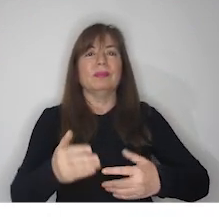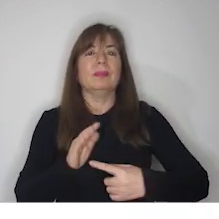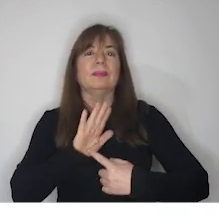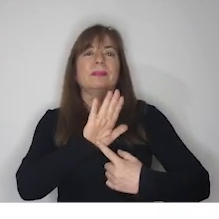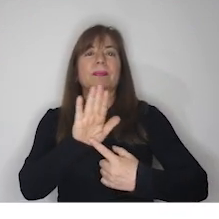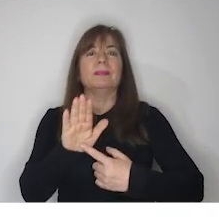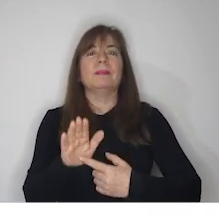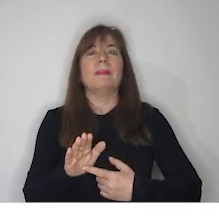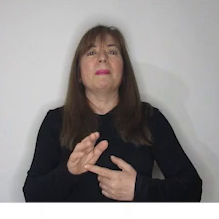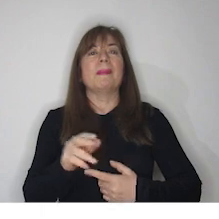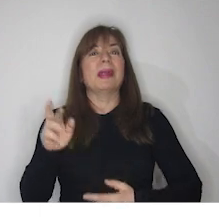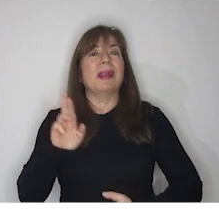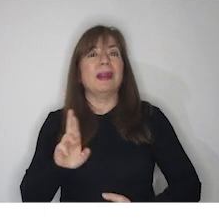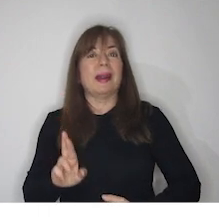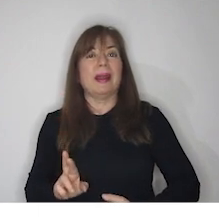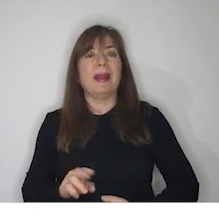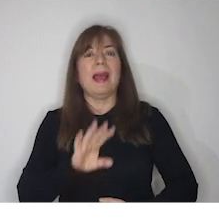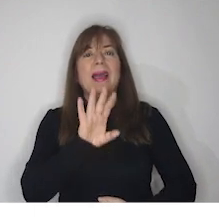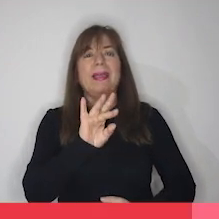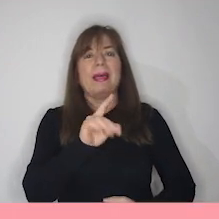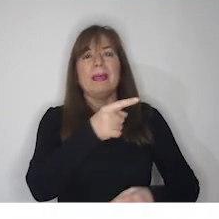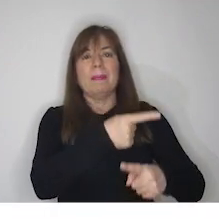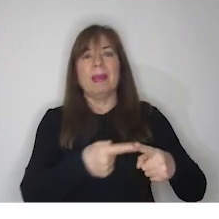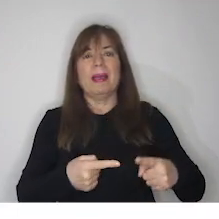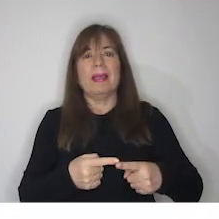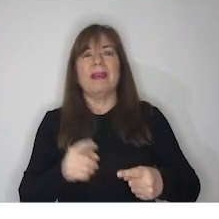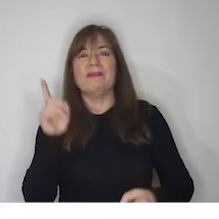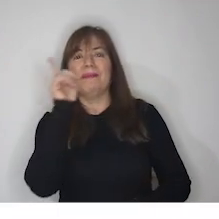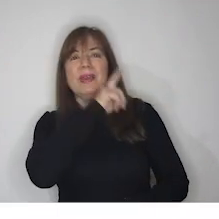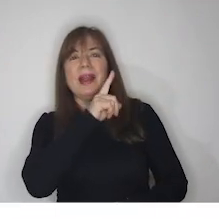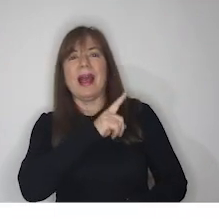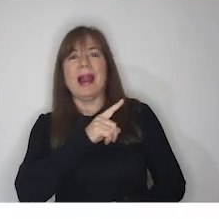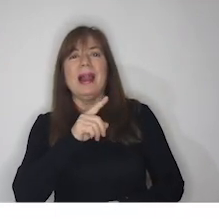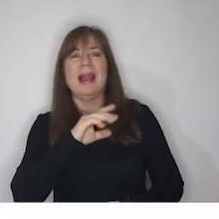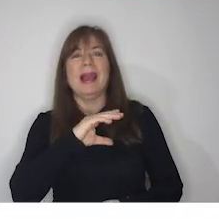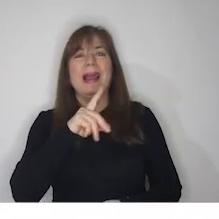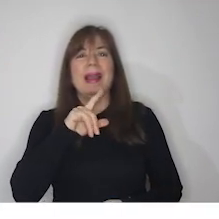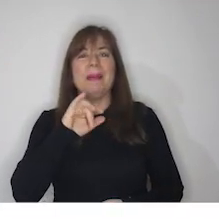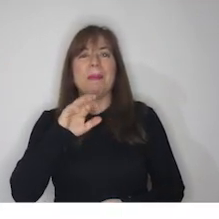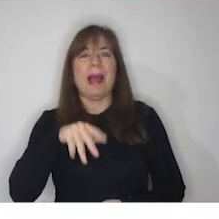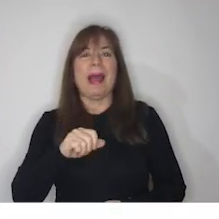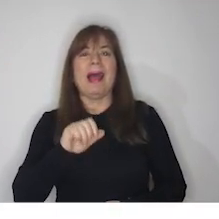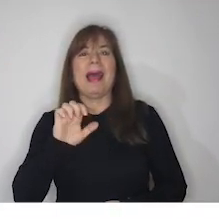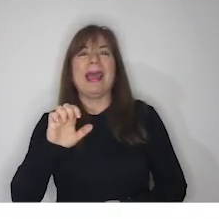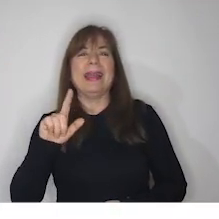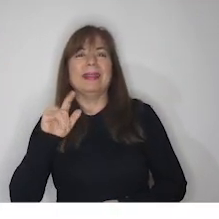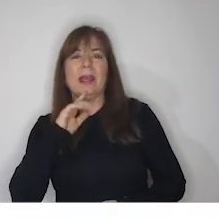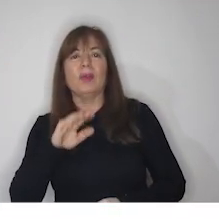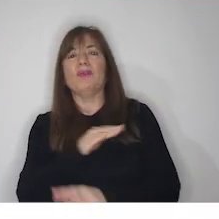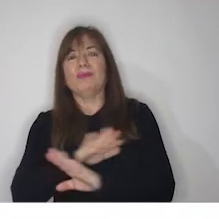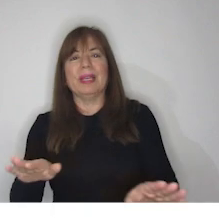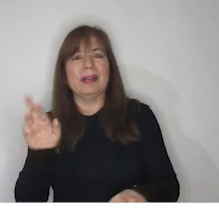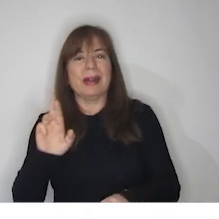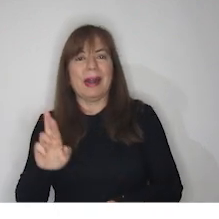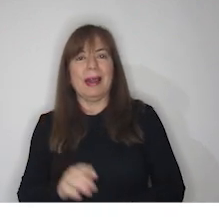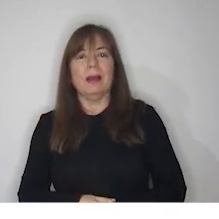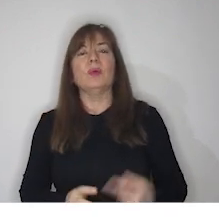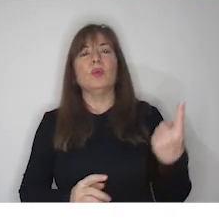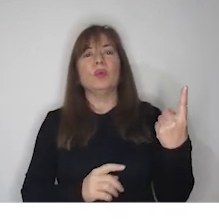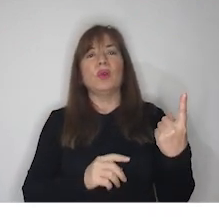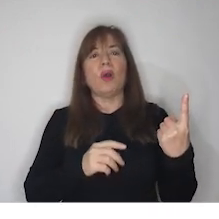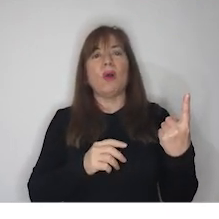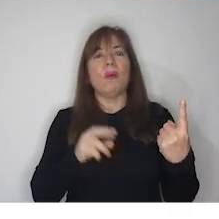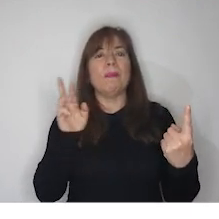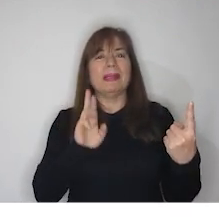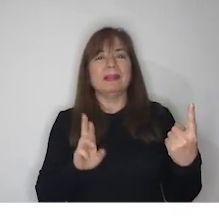edad media y finalmente climaterio. 1. La menstruación. La menstruación es un proceso normal de la mujer o